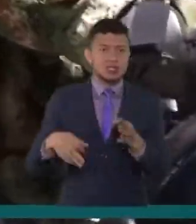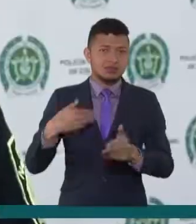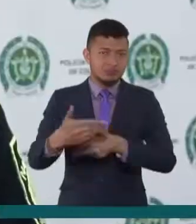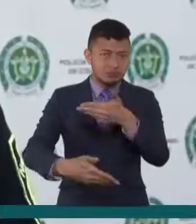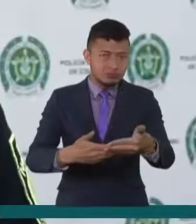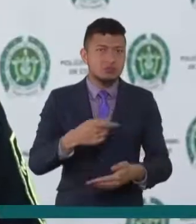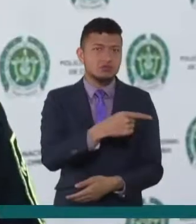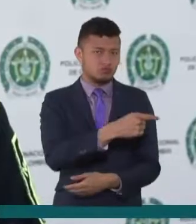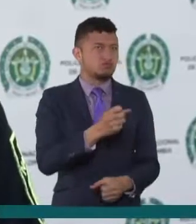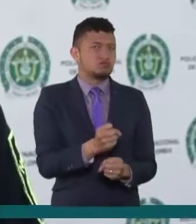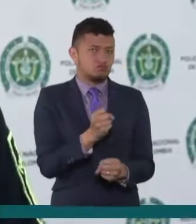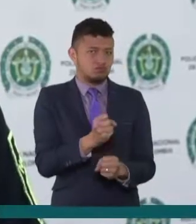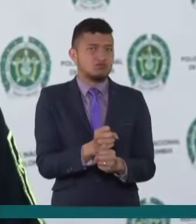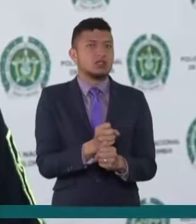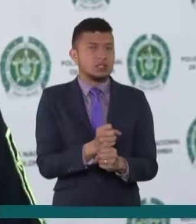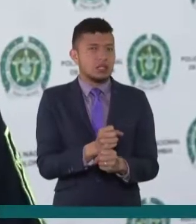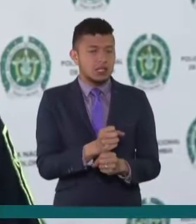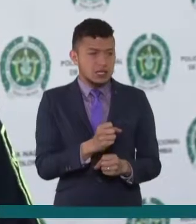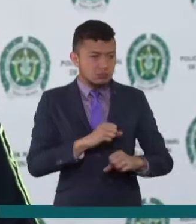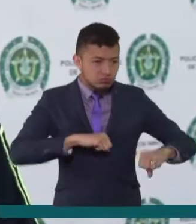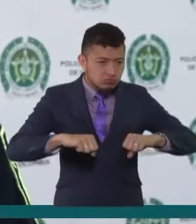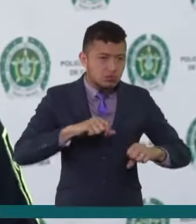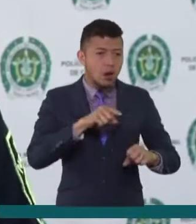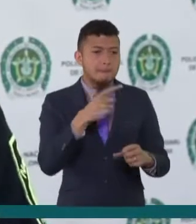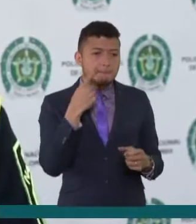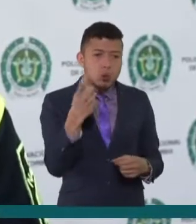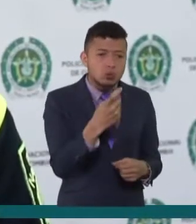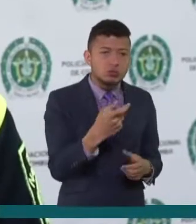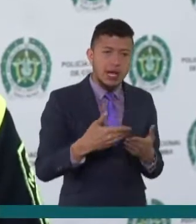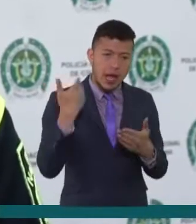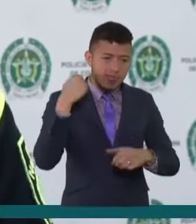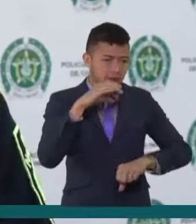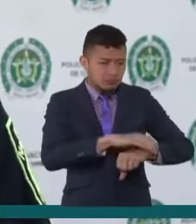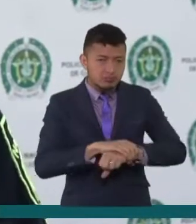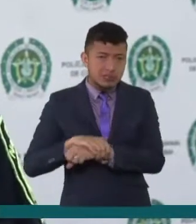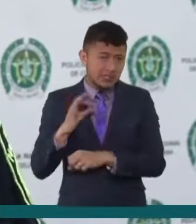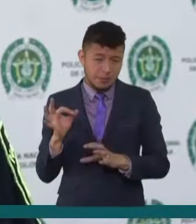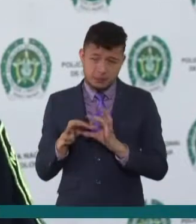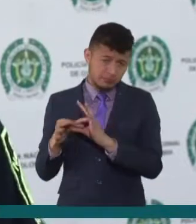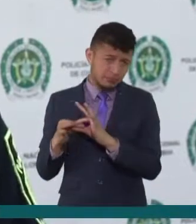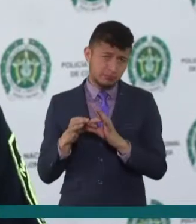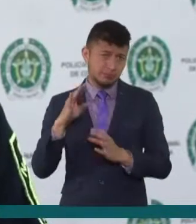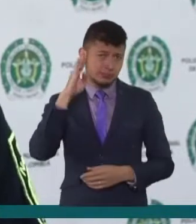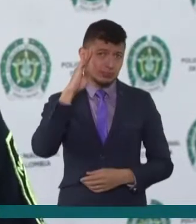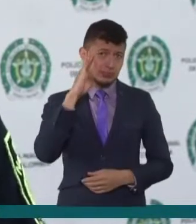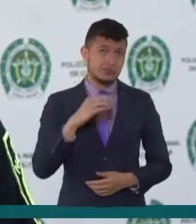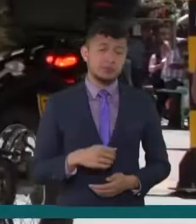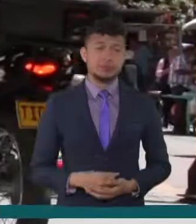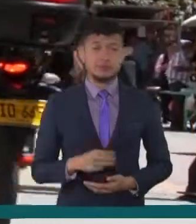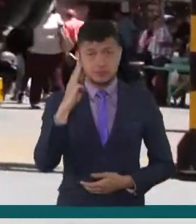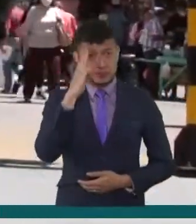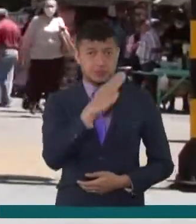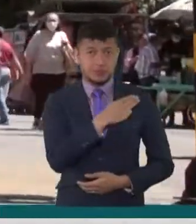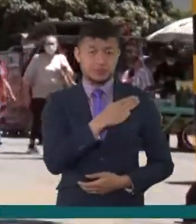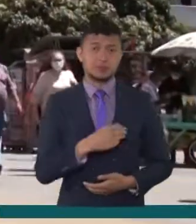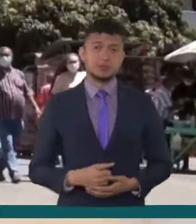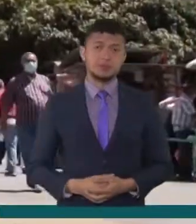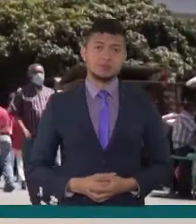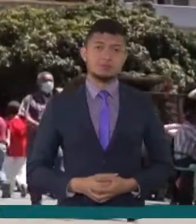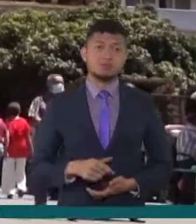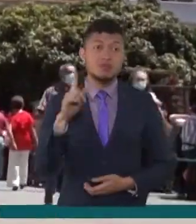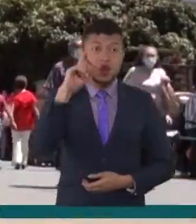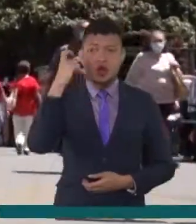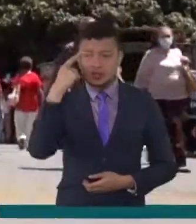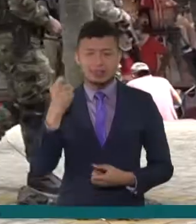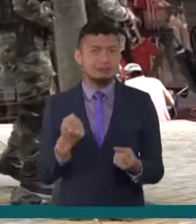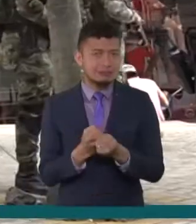orden judicial, se nos da mucho, se nos presta mucho por la búsqueda de antecedentes, pero obviamente todo de la mano con el Ejército. El gobierno local